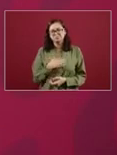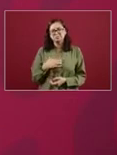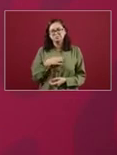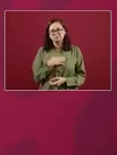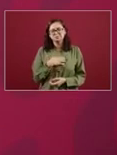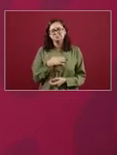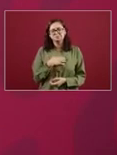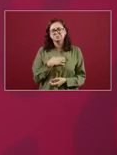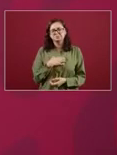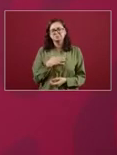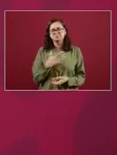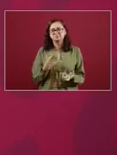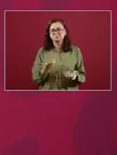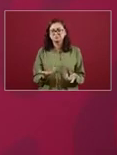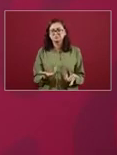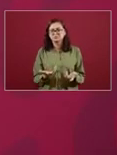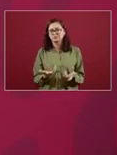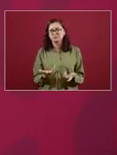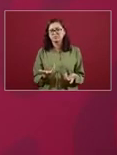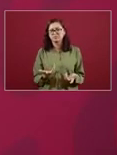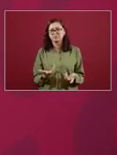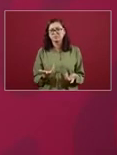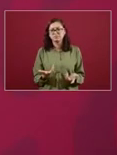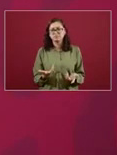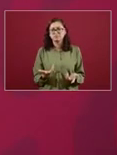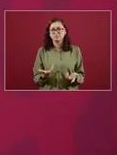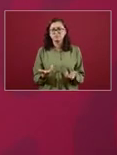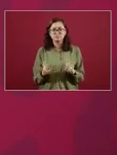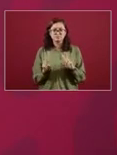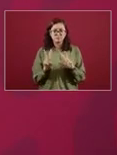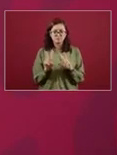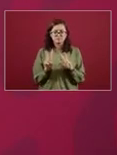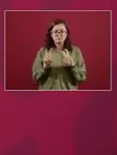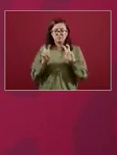con el que se haya abierto